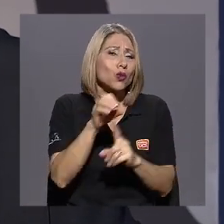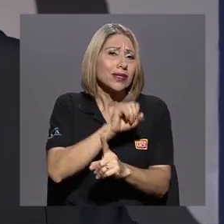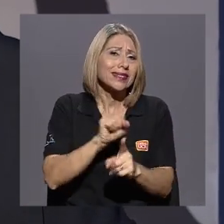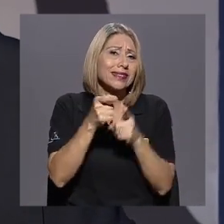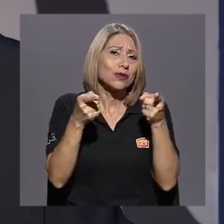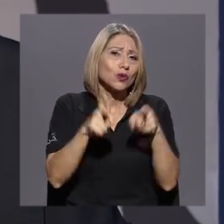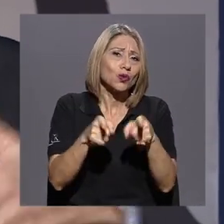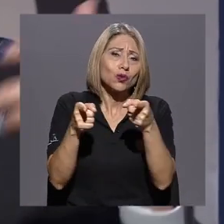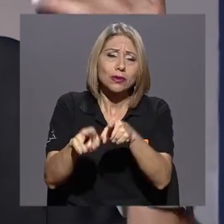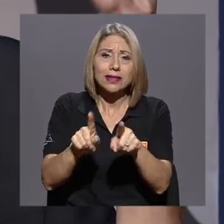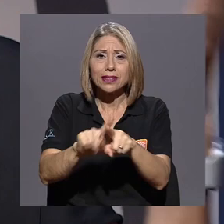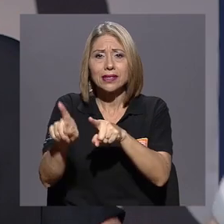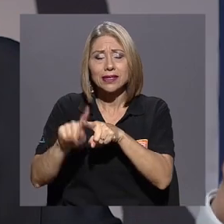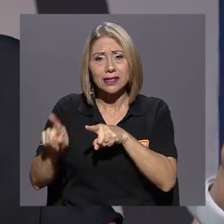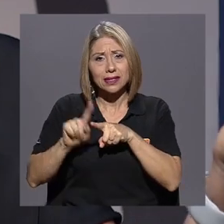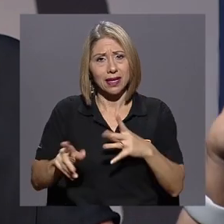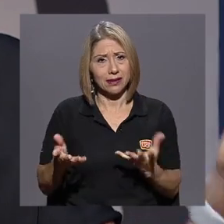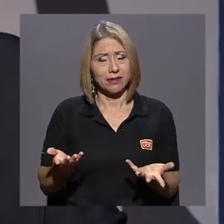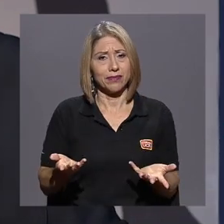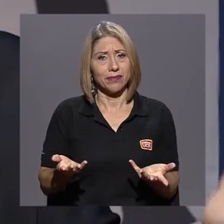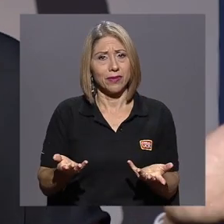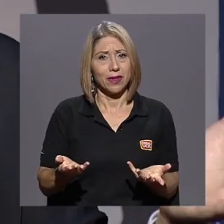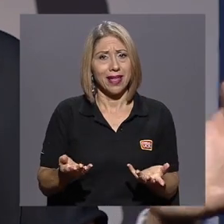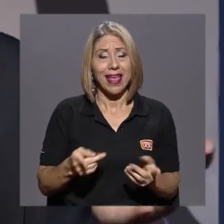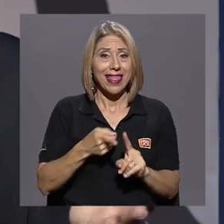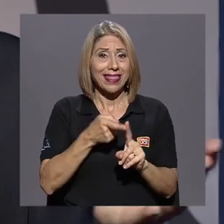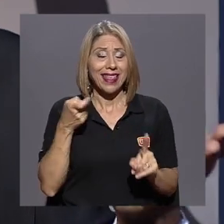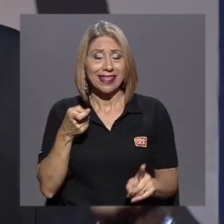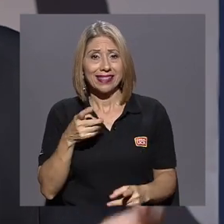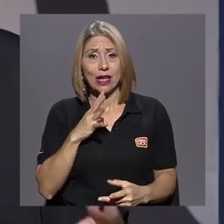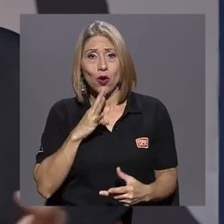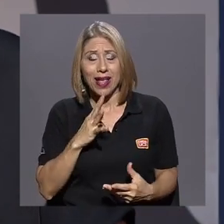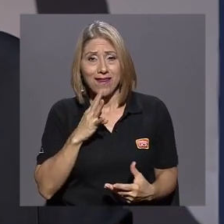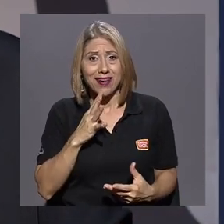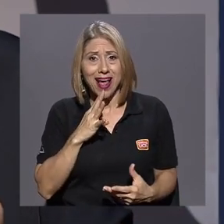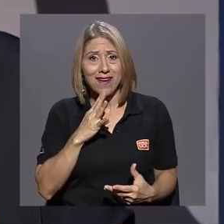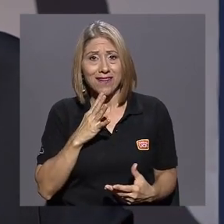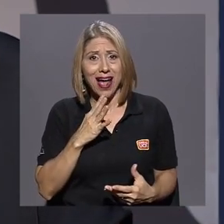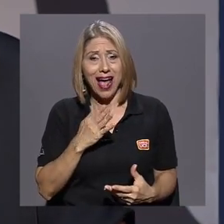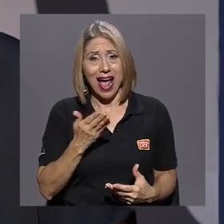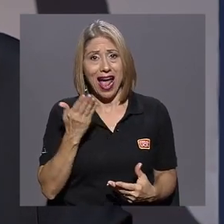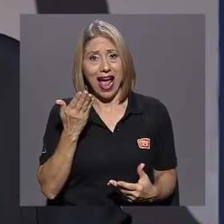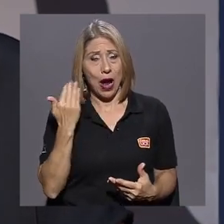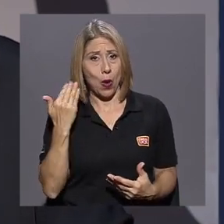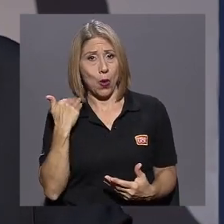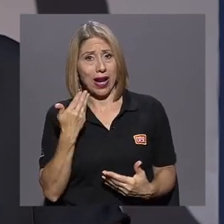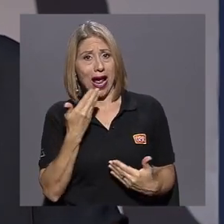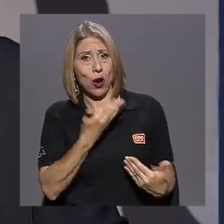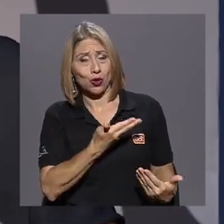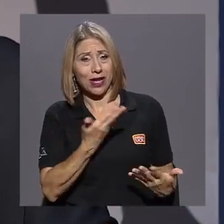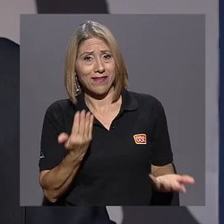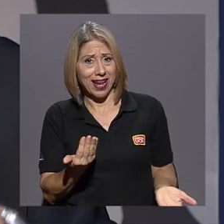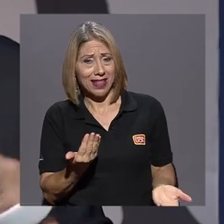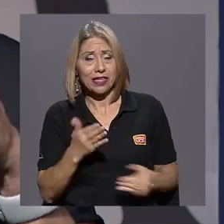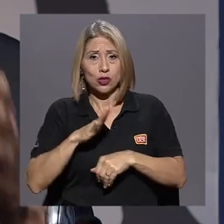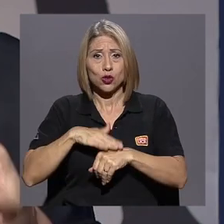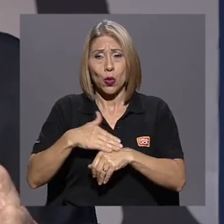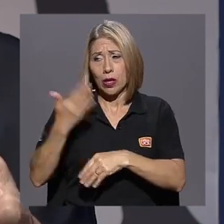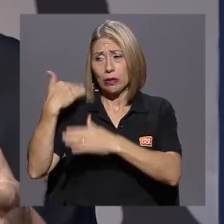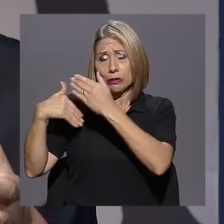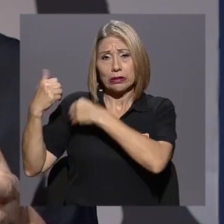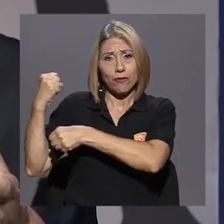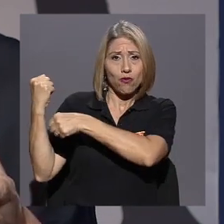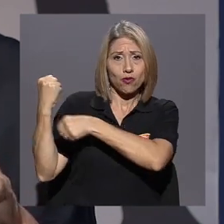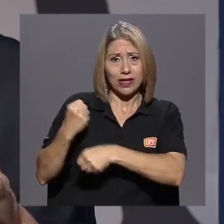coyunturas distintas, ¿verdad? Desde lo que hablaba ahora Óscar Fernández con respecto a lo que fue la fundación y